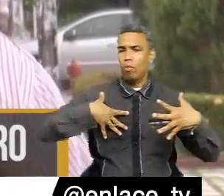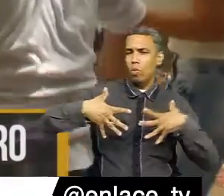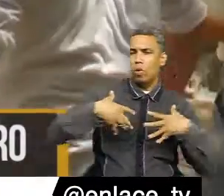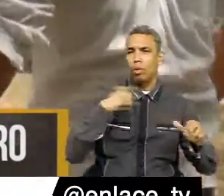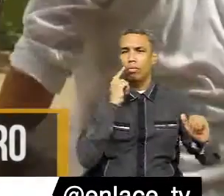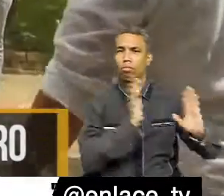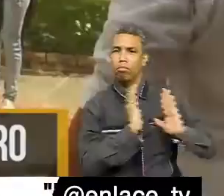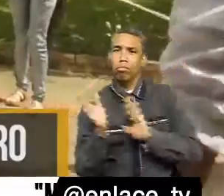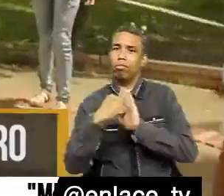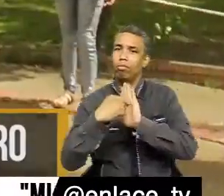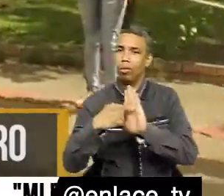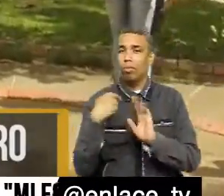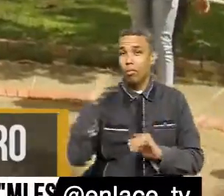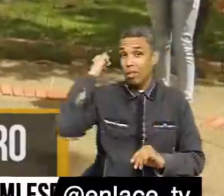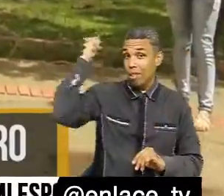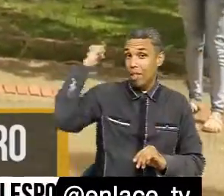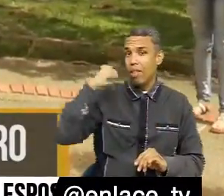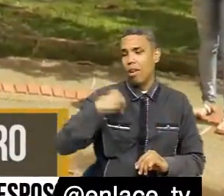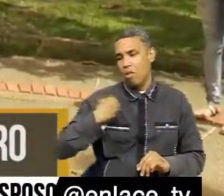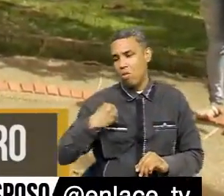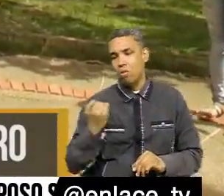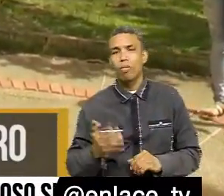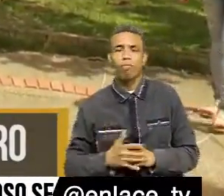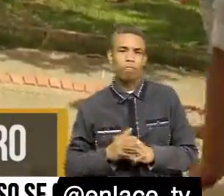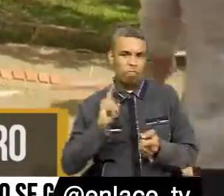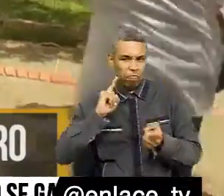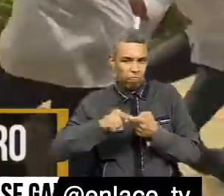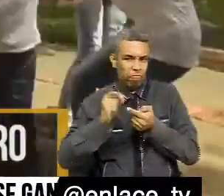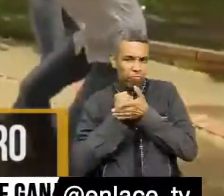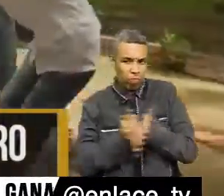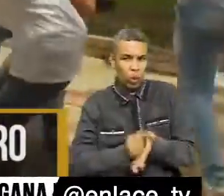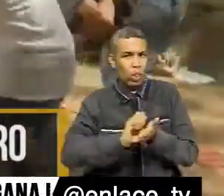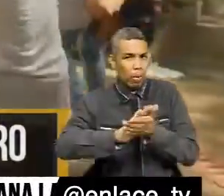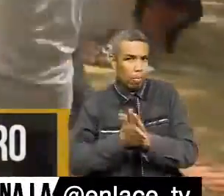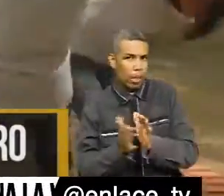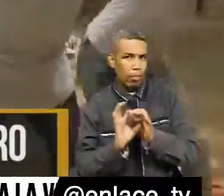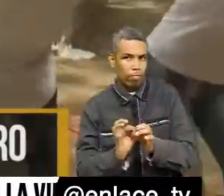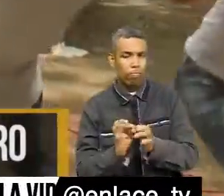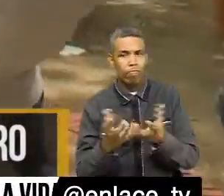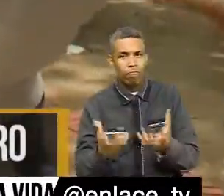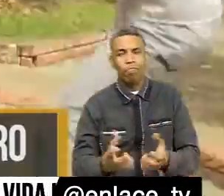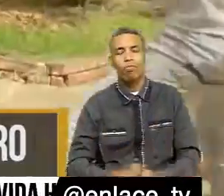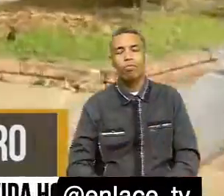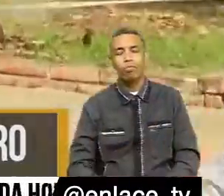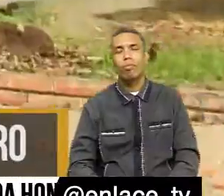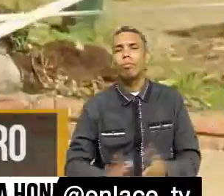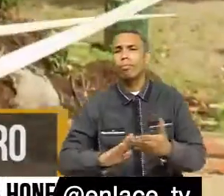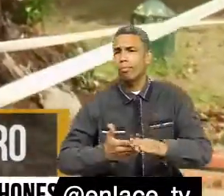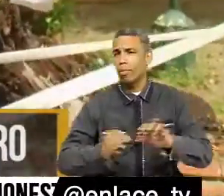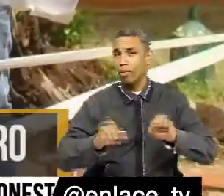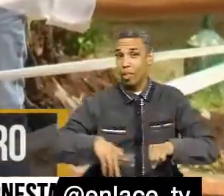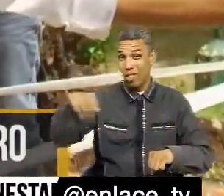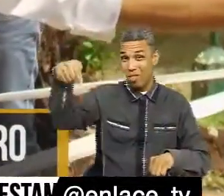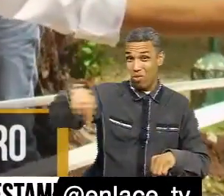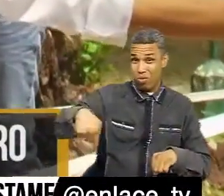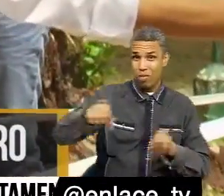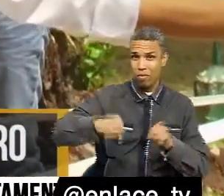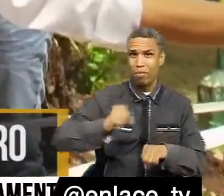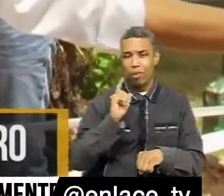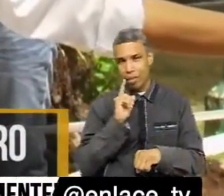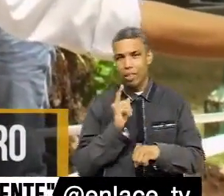para aportar a la paz. El director del grupo y también docente Darwin Oliveros invitó a la comunidad para que asistan hoy a la presentación